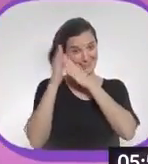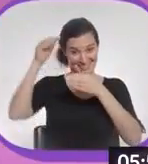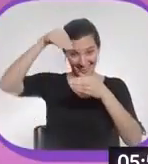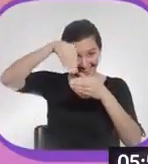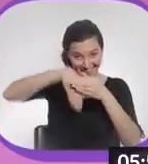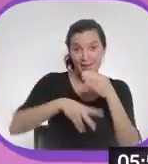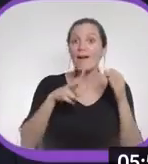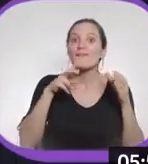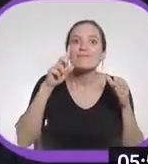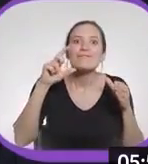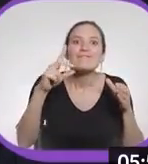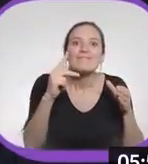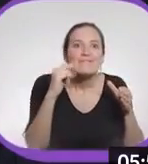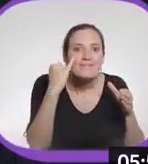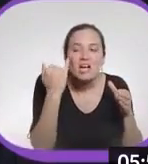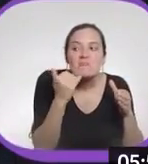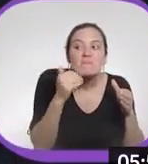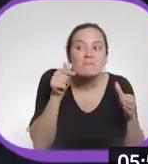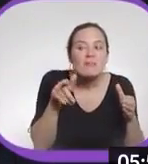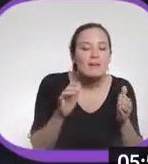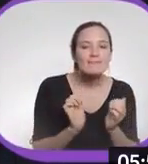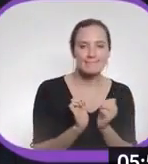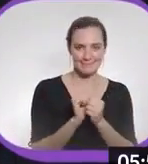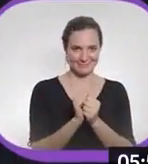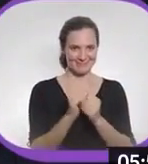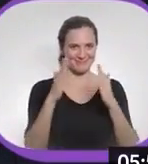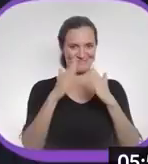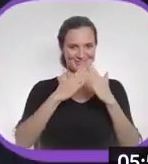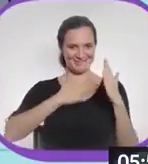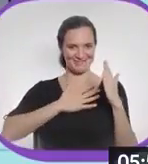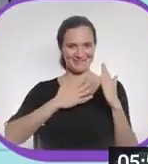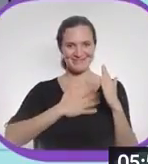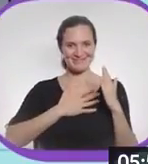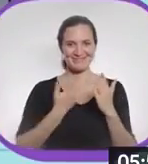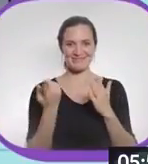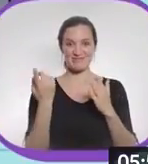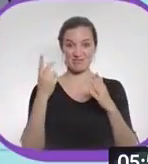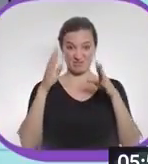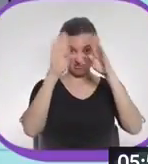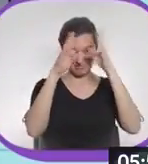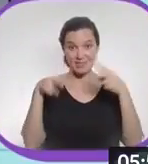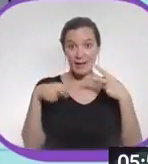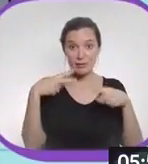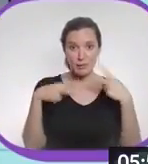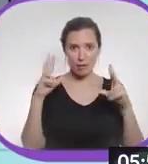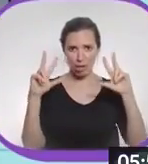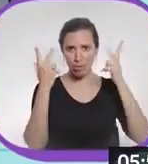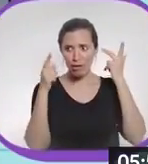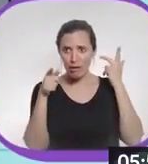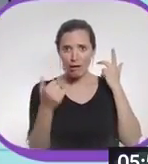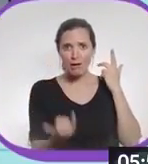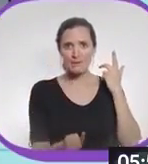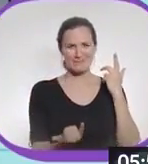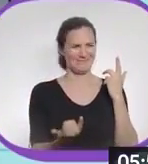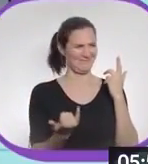Vicky jamás lo sabrá. A continuación, en las amas de casa de Dimmesdale, Debbie sufre una crisis en el restaurante. ¿Le dices